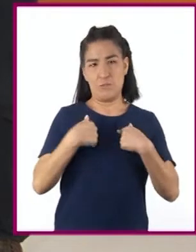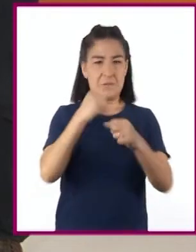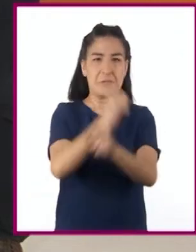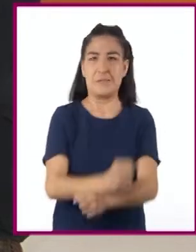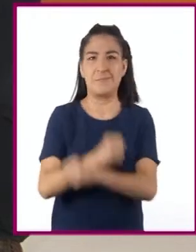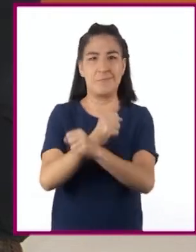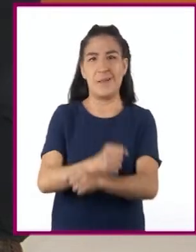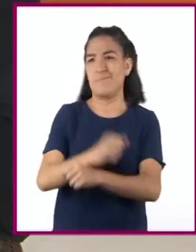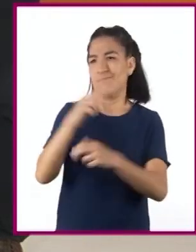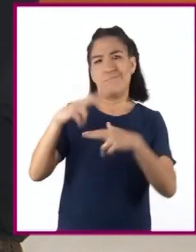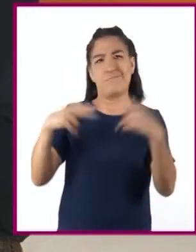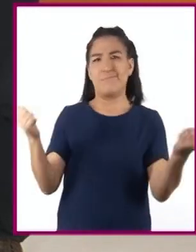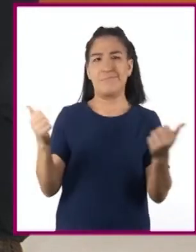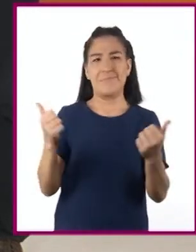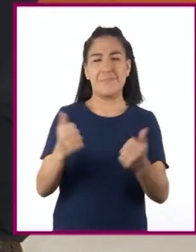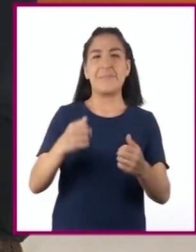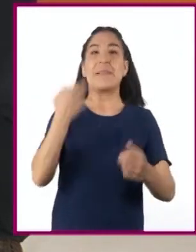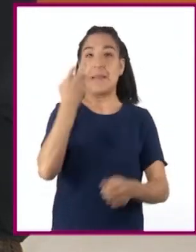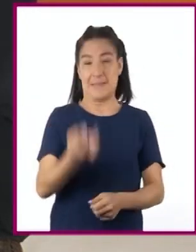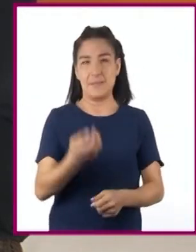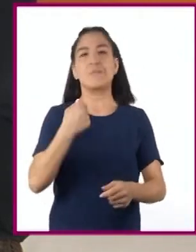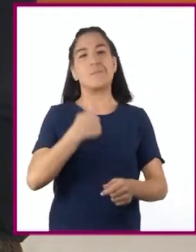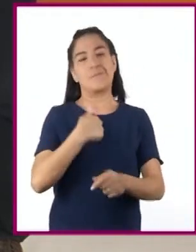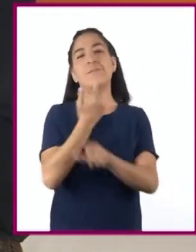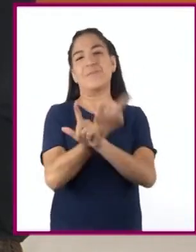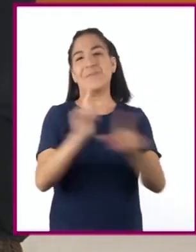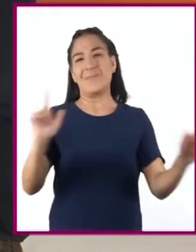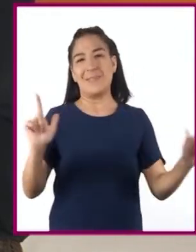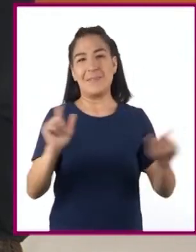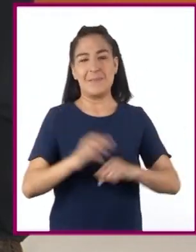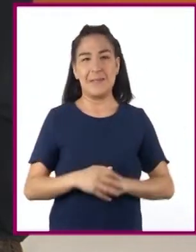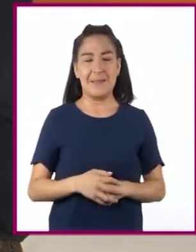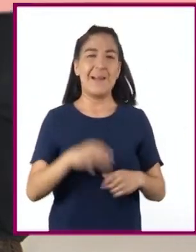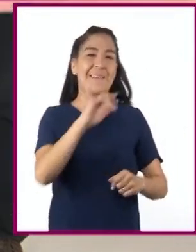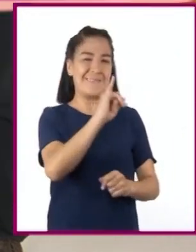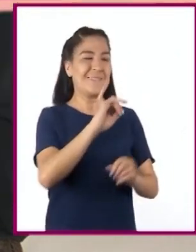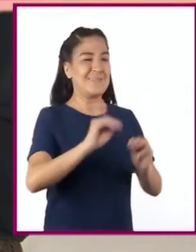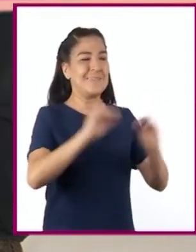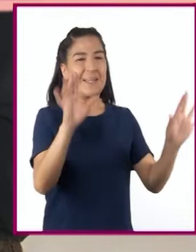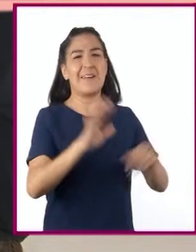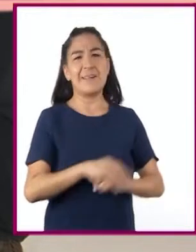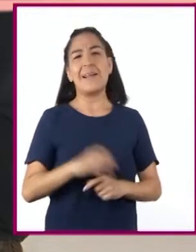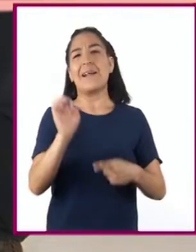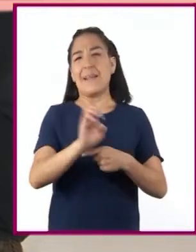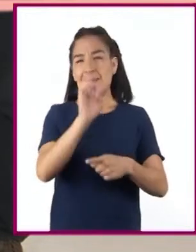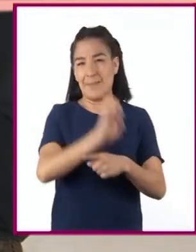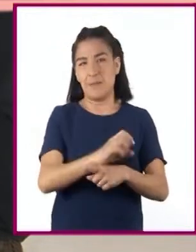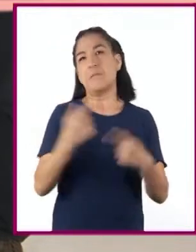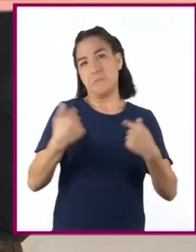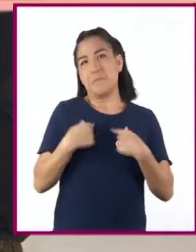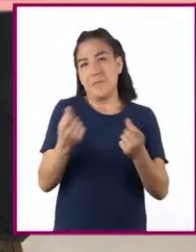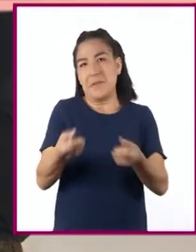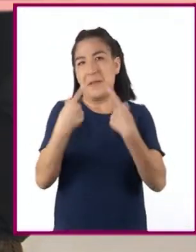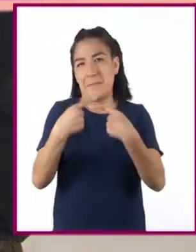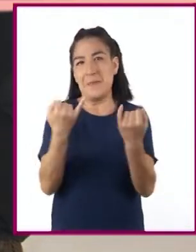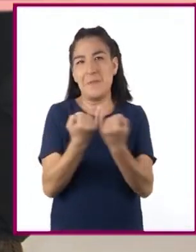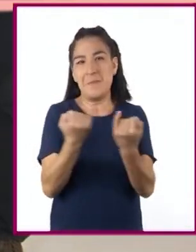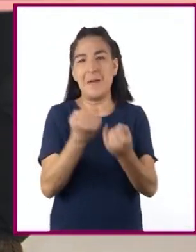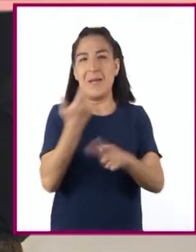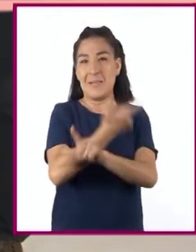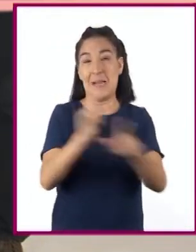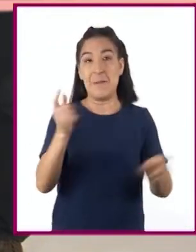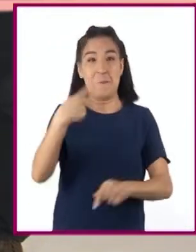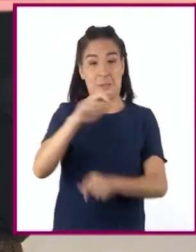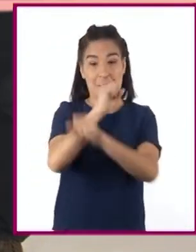nadie y, por lo tanto, soy libre. Sí, claro. Entonces, yo también soy libre, pero además de la